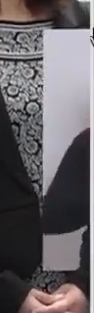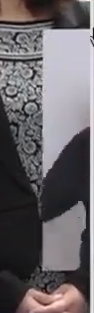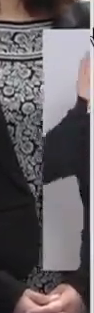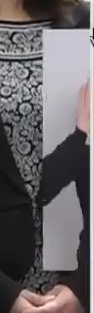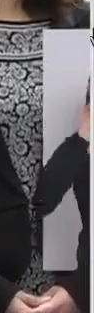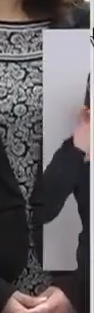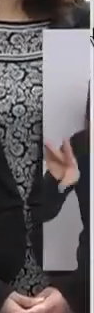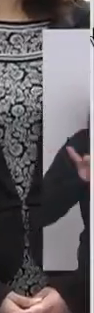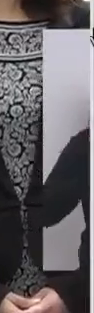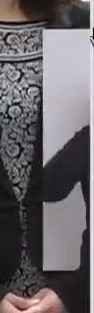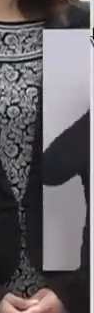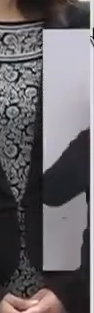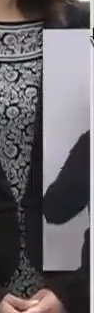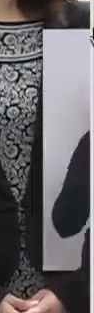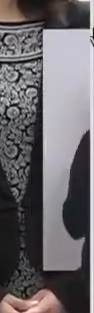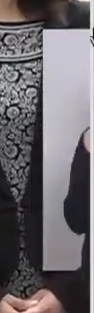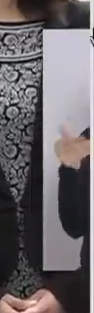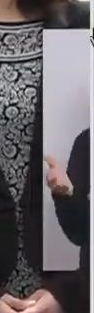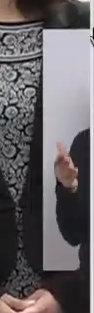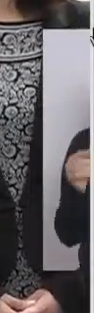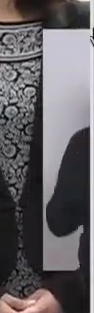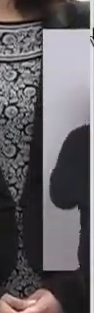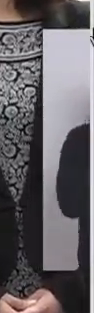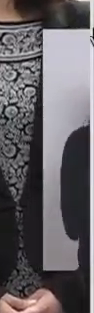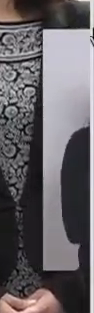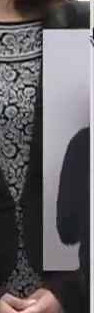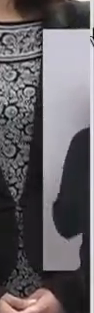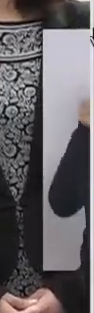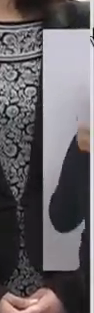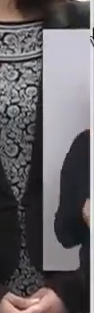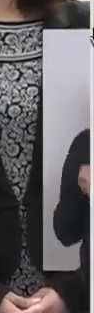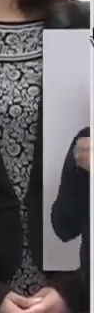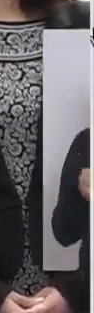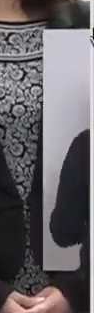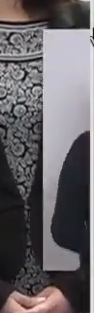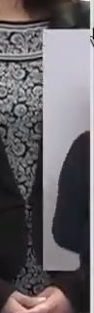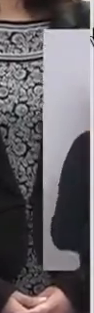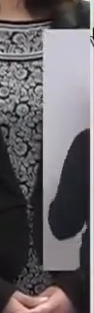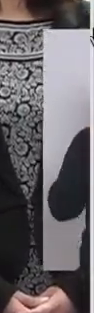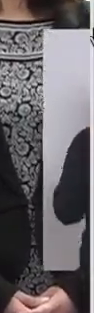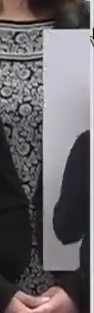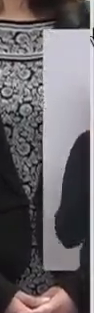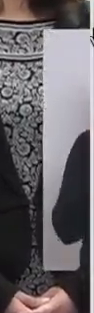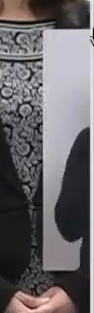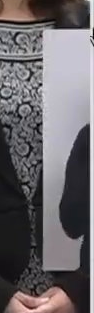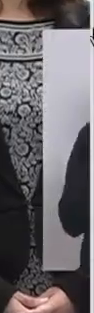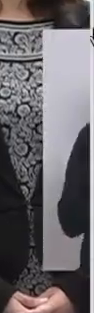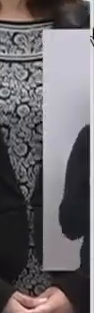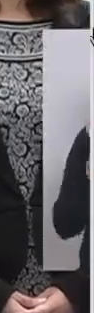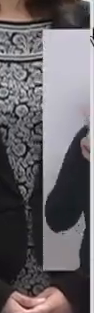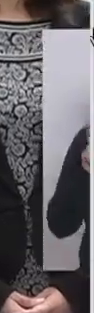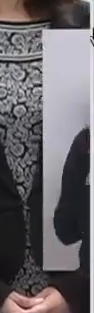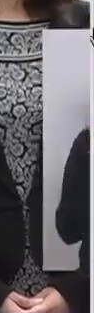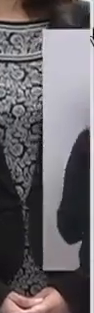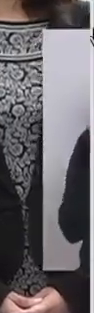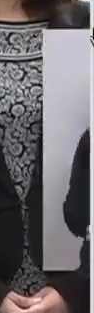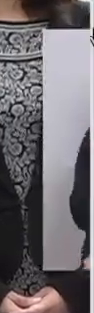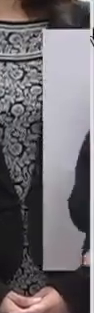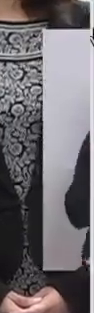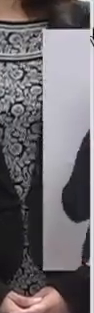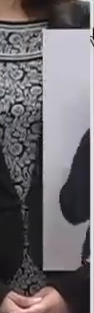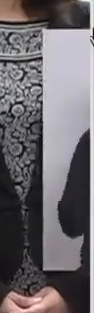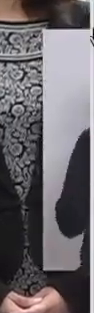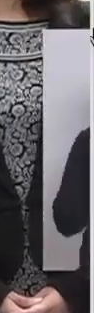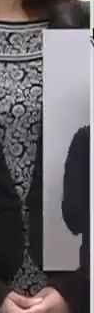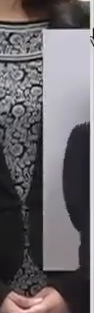acceder a la oralidad también es muy importante. Vamos a preguntarle justamente... Y a la justicia. Diputado, sí, vamos a preguntarle justamente también a Gabriel Boric